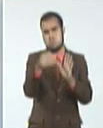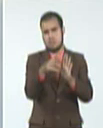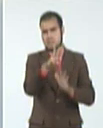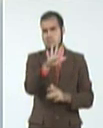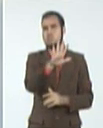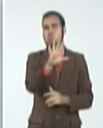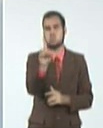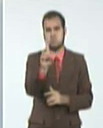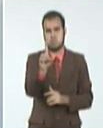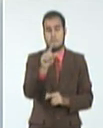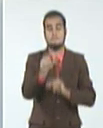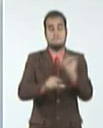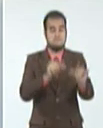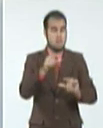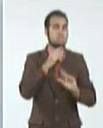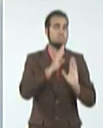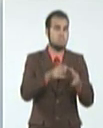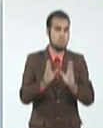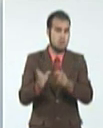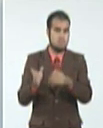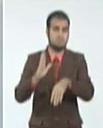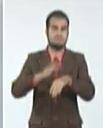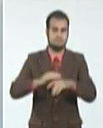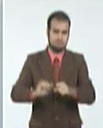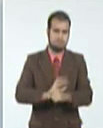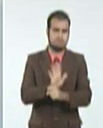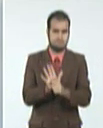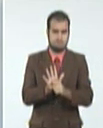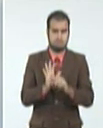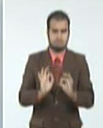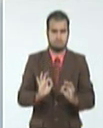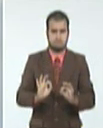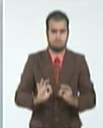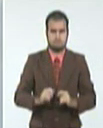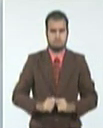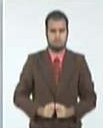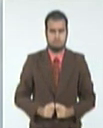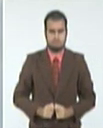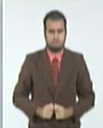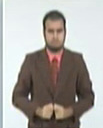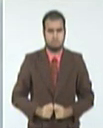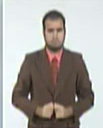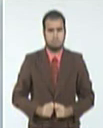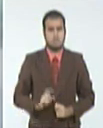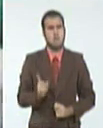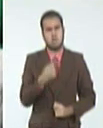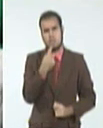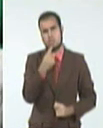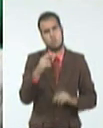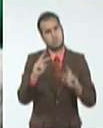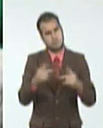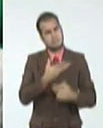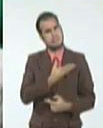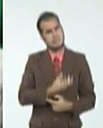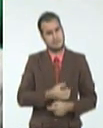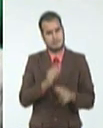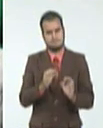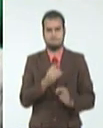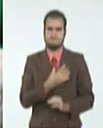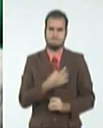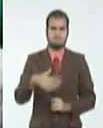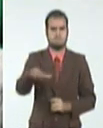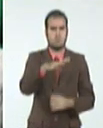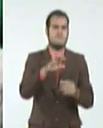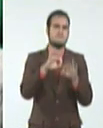2.351 pacientes fallecidos en nuestro país, para los cuales reiteramos nuestras condolencias a sus familiares y